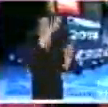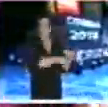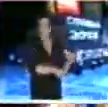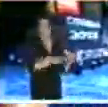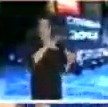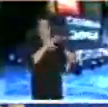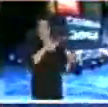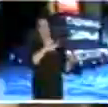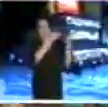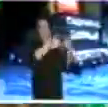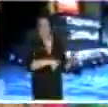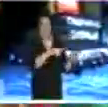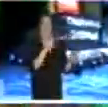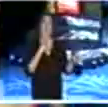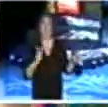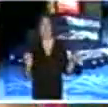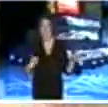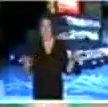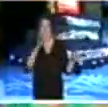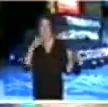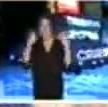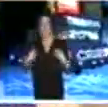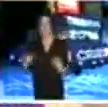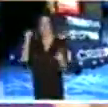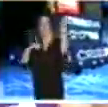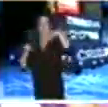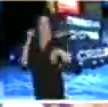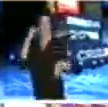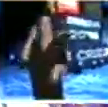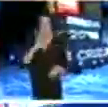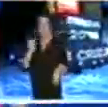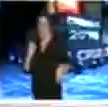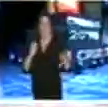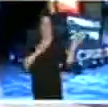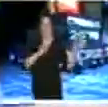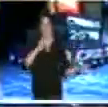hermosa concejal. Por ti yo soy Richard Gere, que está más buena que el